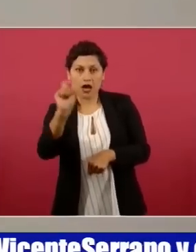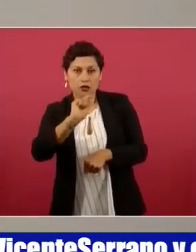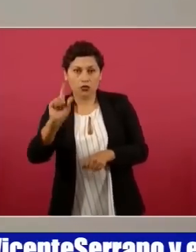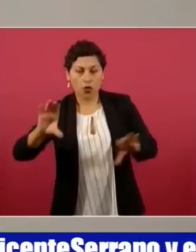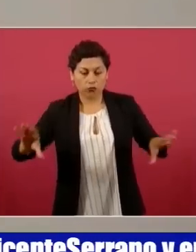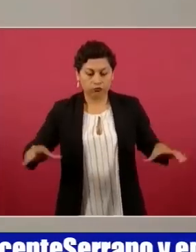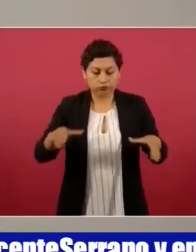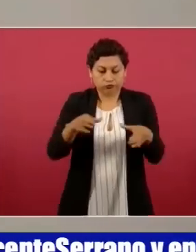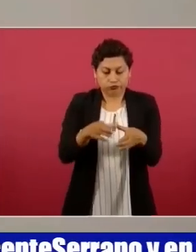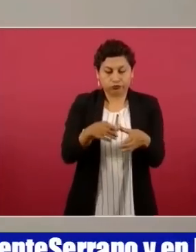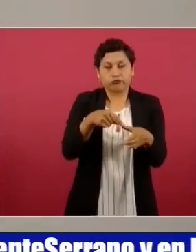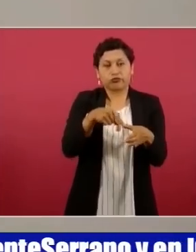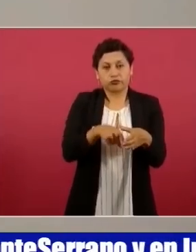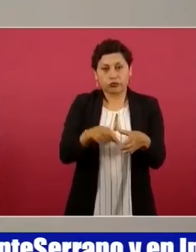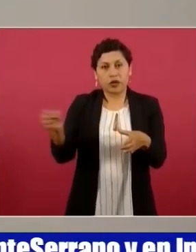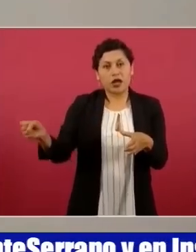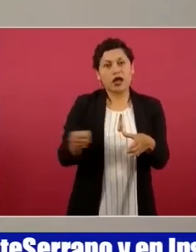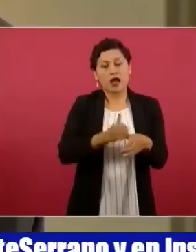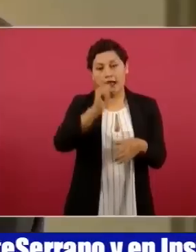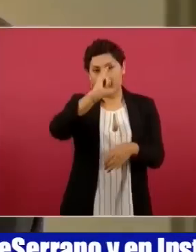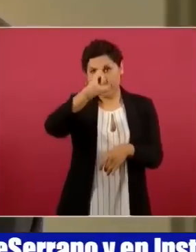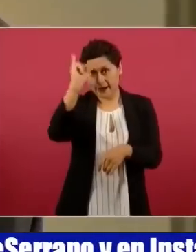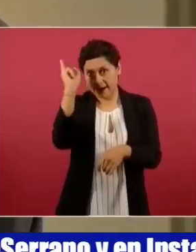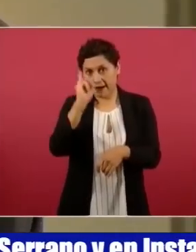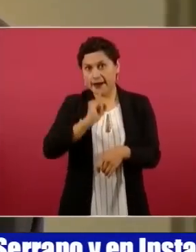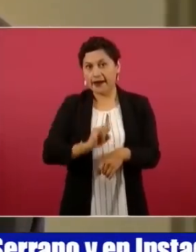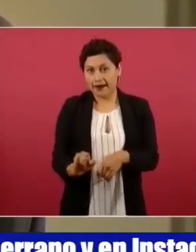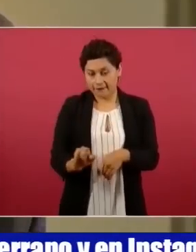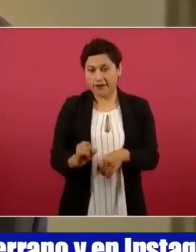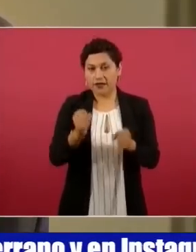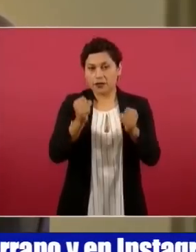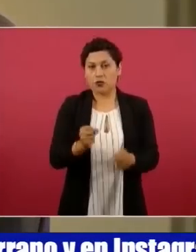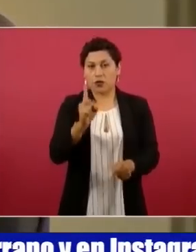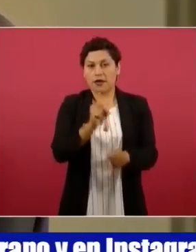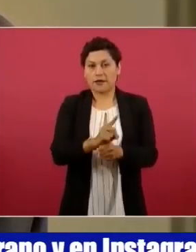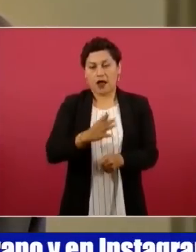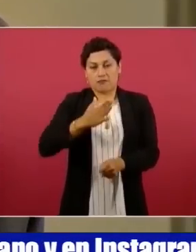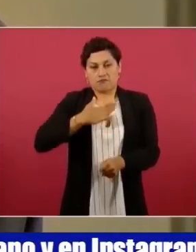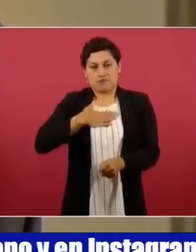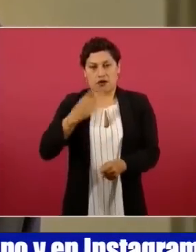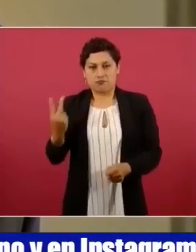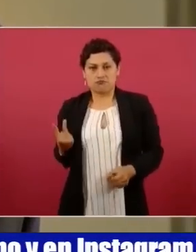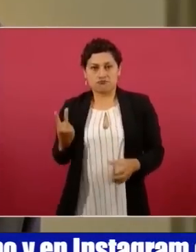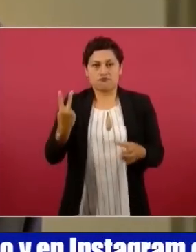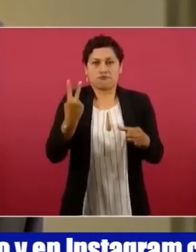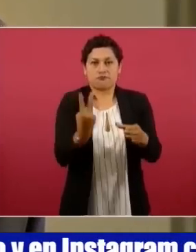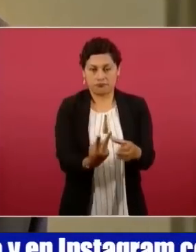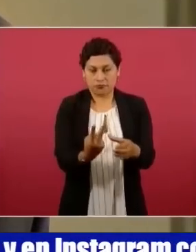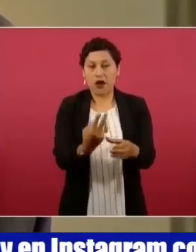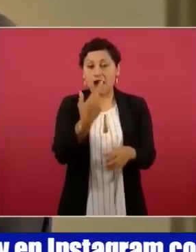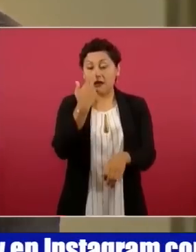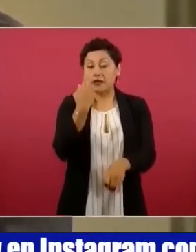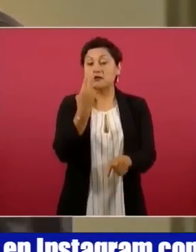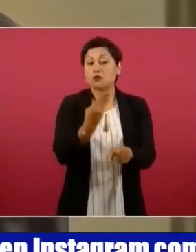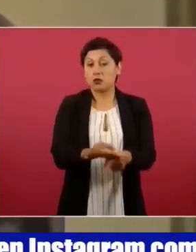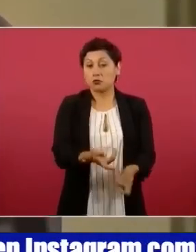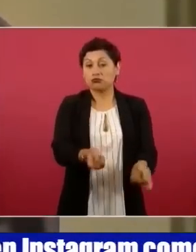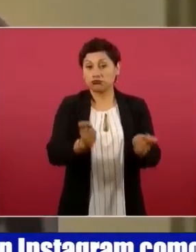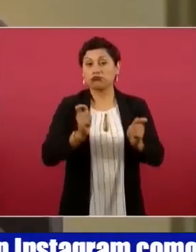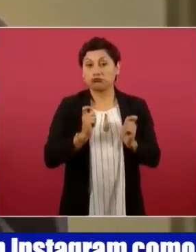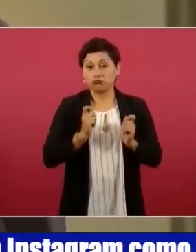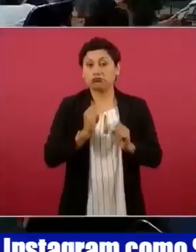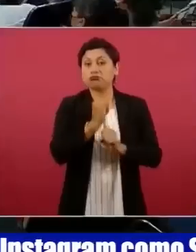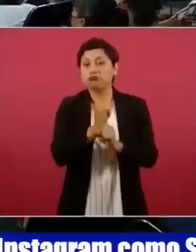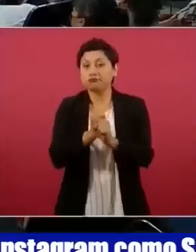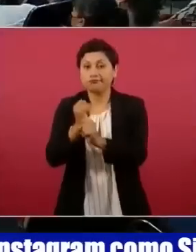el jefe de la Agencia de Seguridad y su servidor, que seremos los responsables directos de esta investigación.